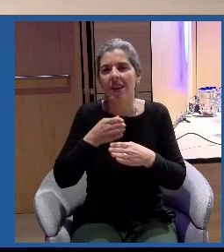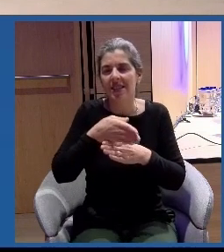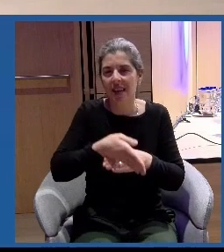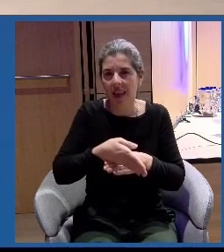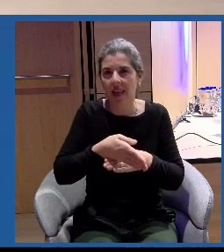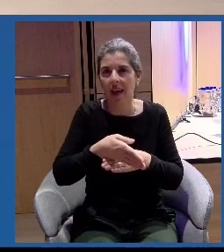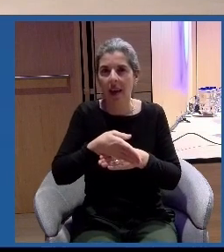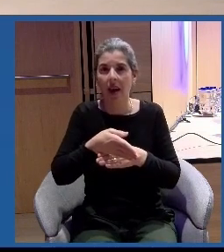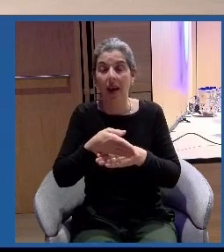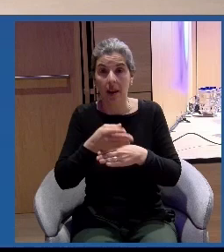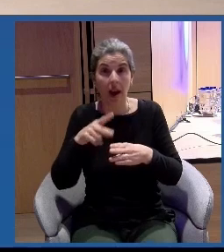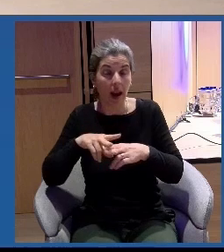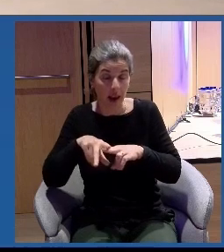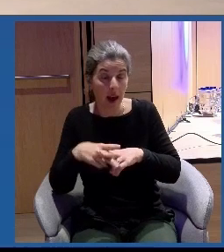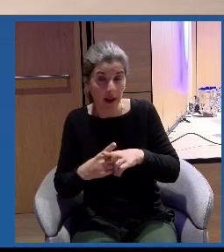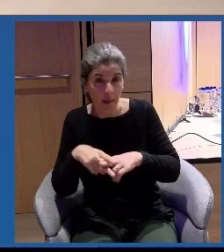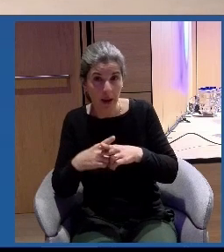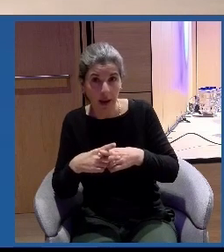también a navegar allí, pero